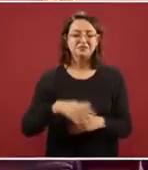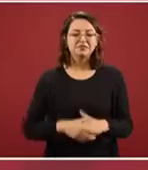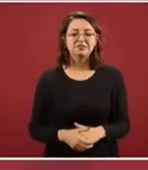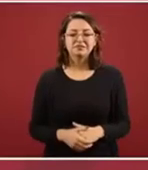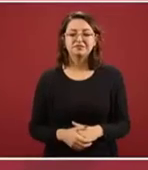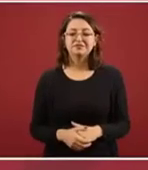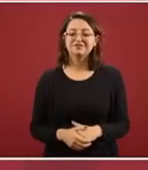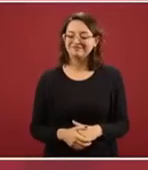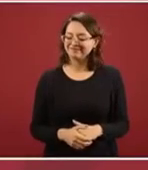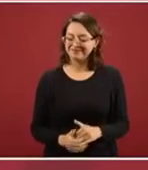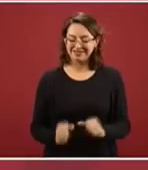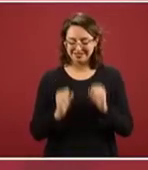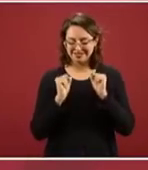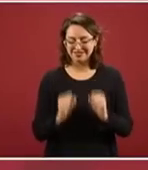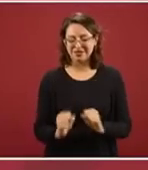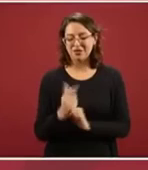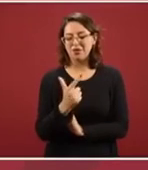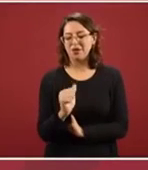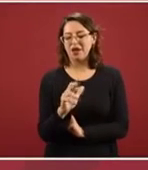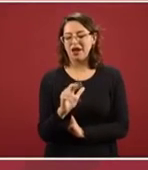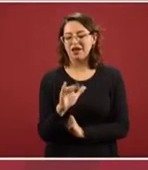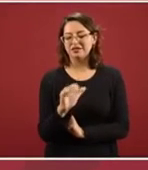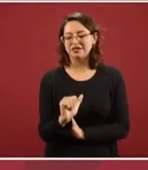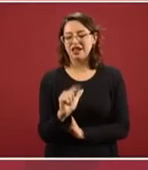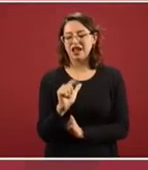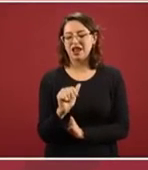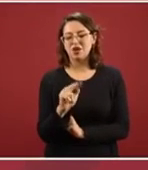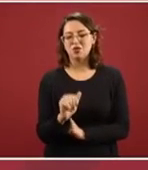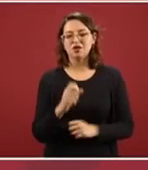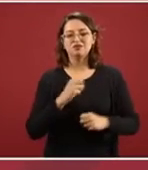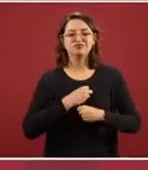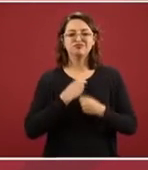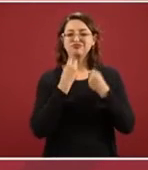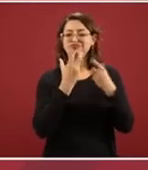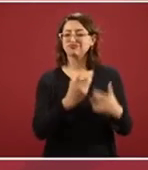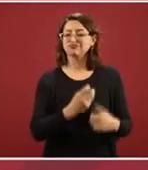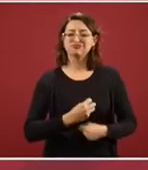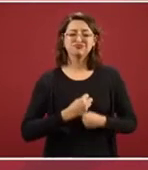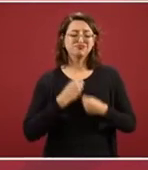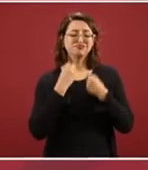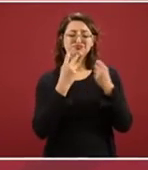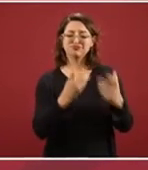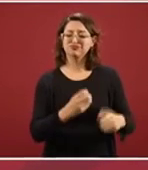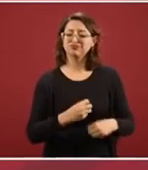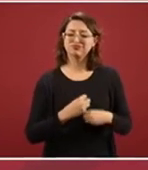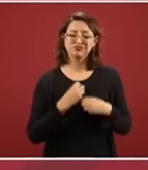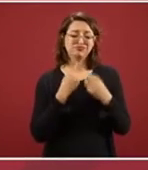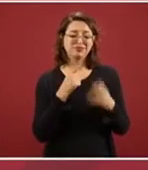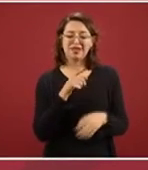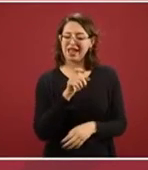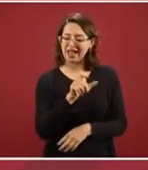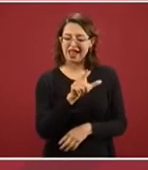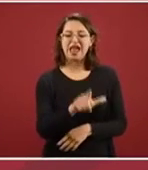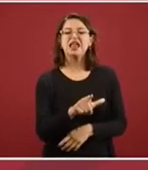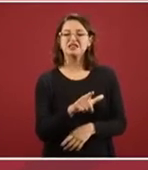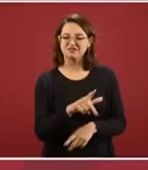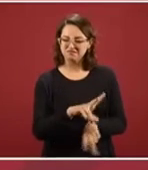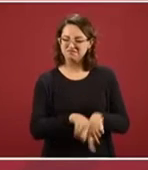García Luna va a declarar, va a hablar.